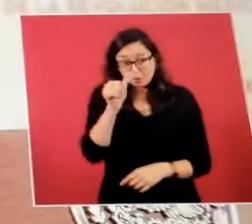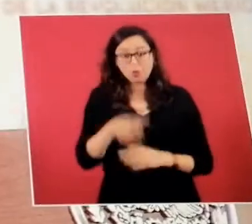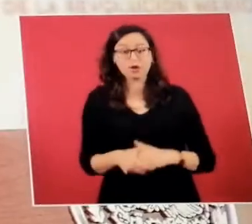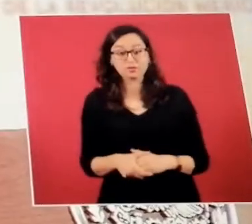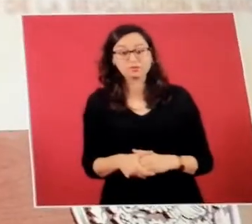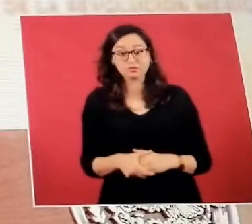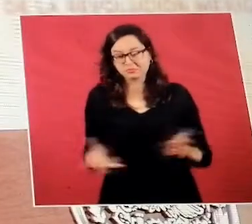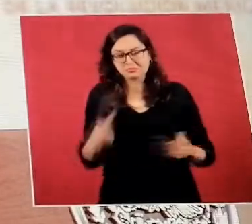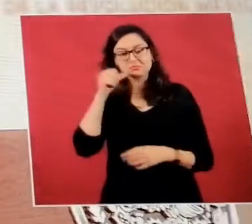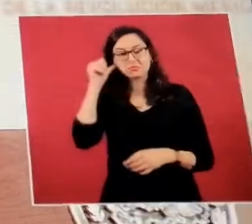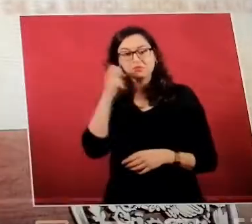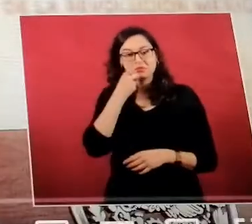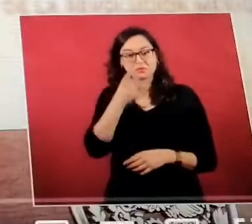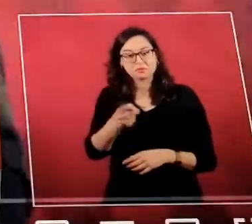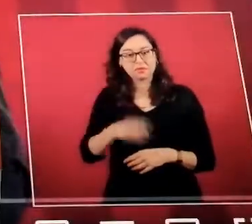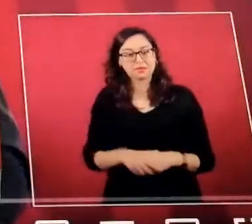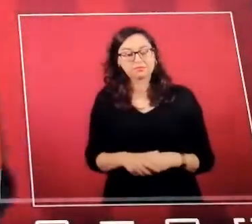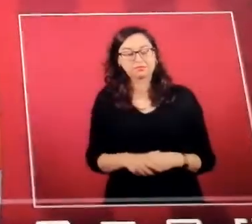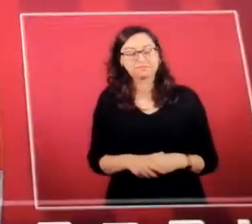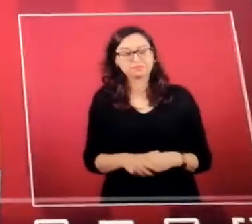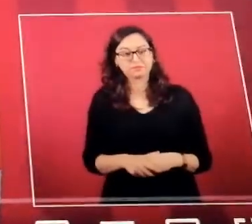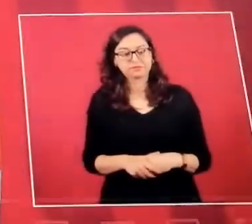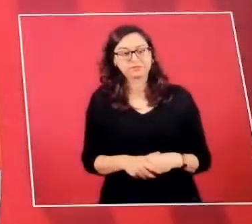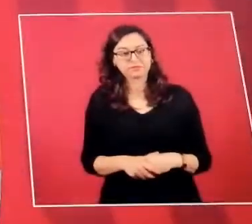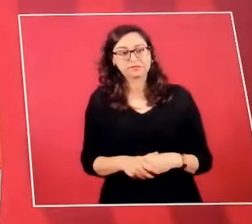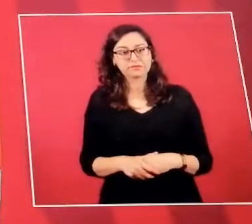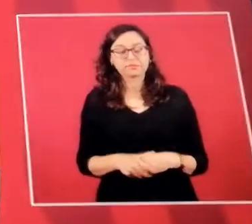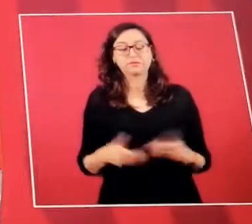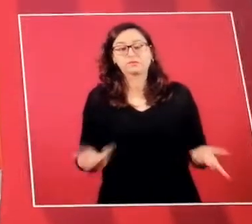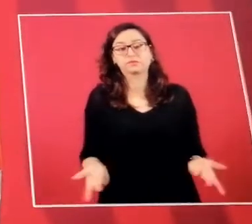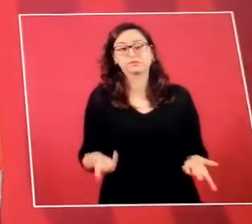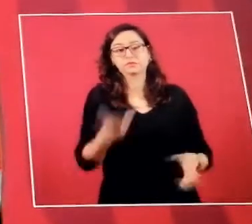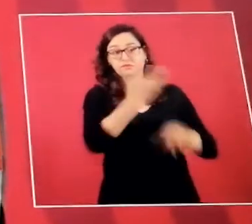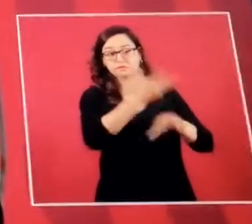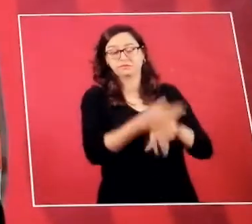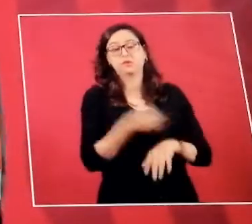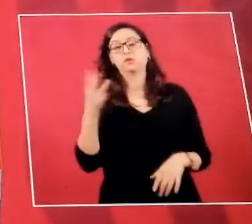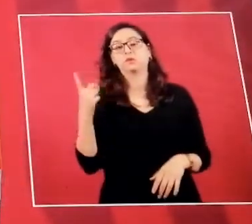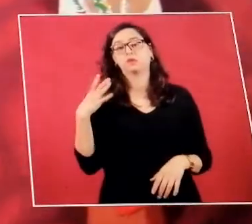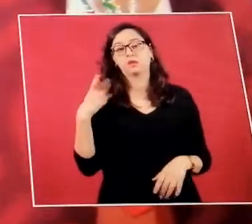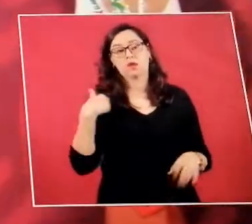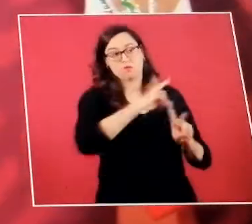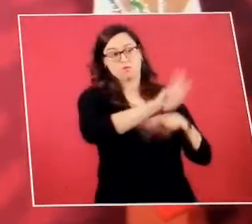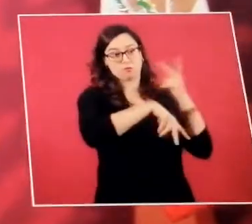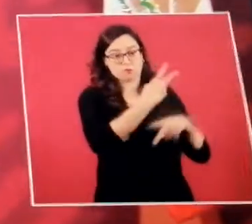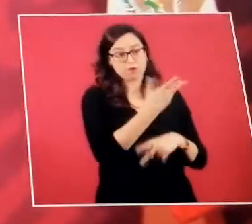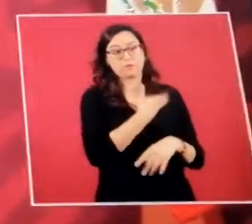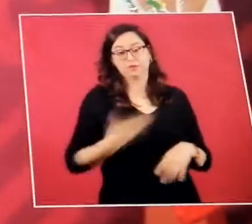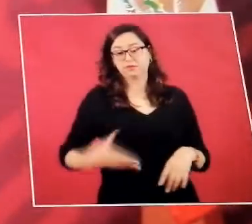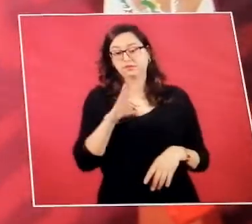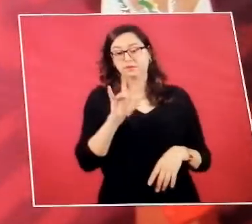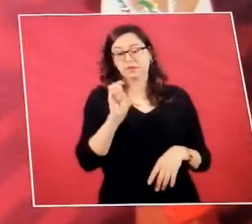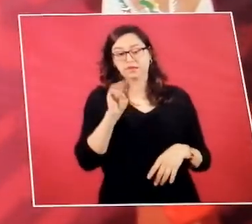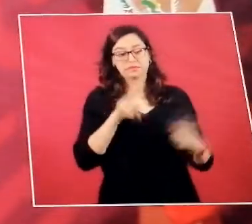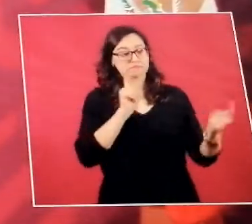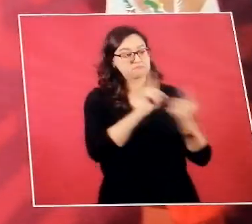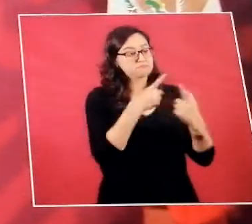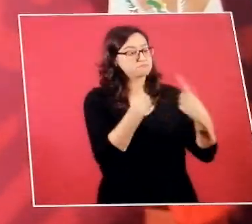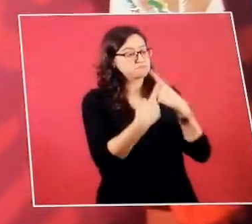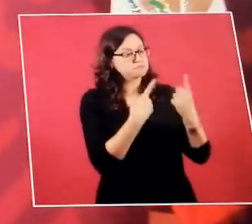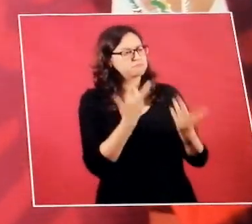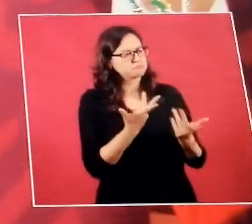ya lo dije ayer, fuimos a Washington, el presidente Biden es